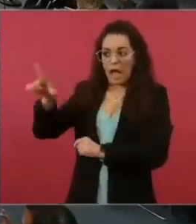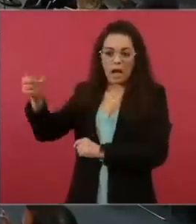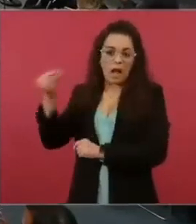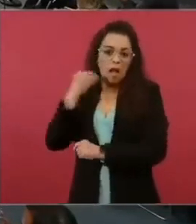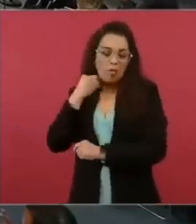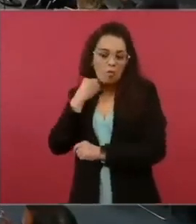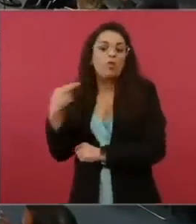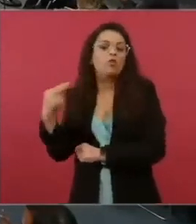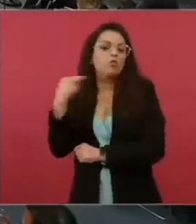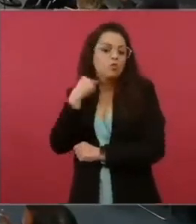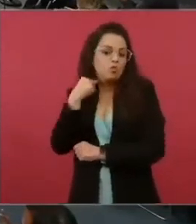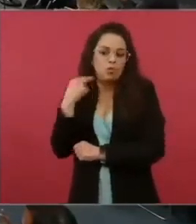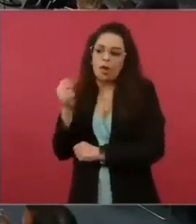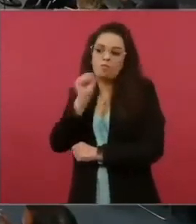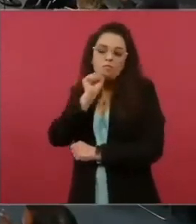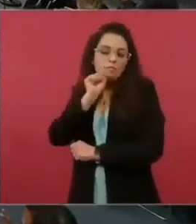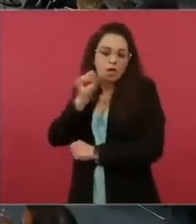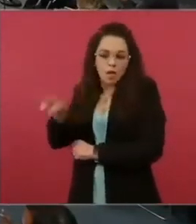notario,